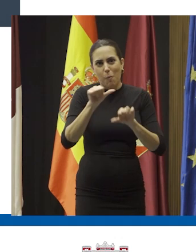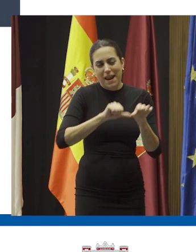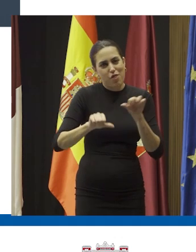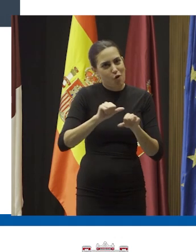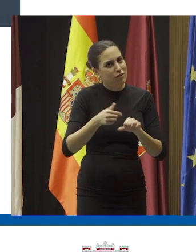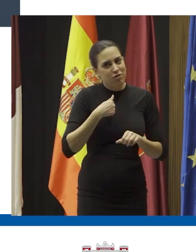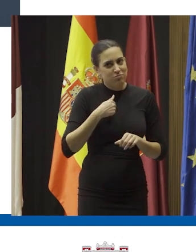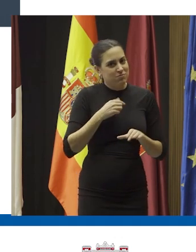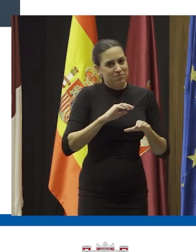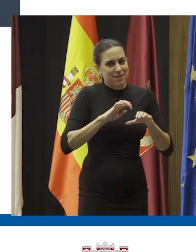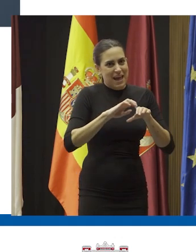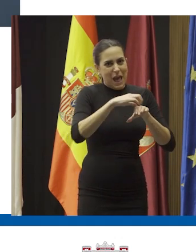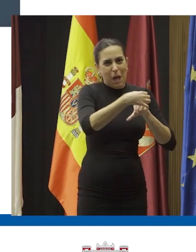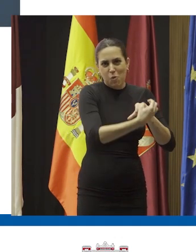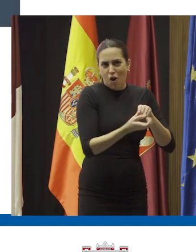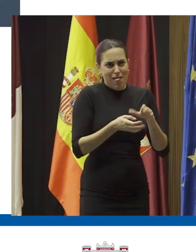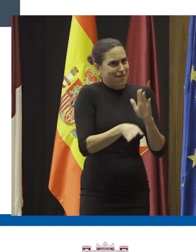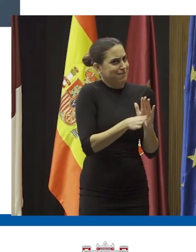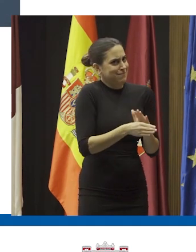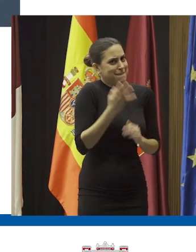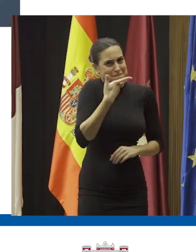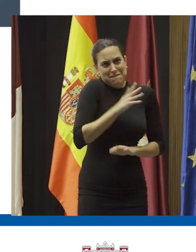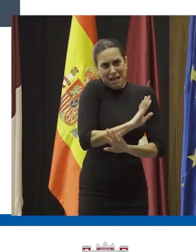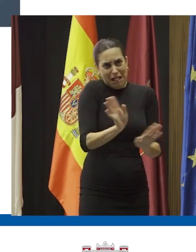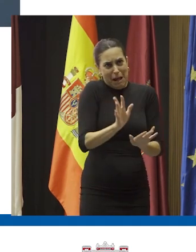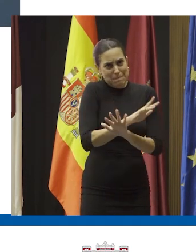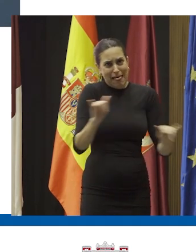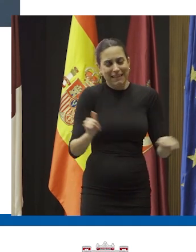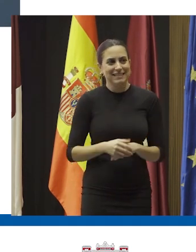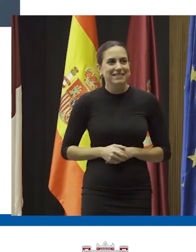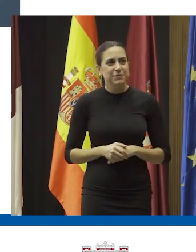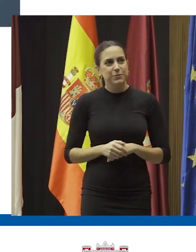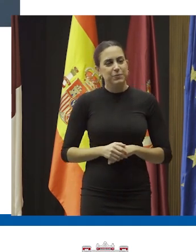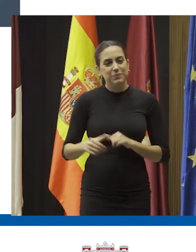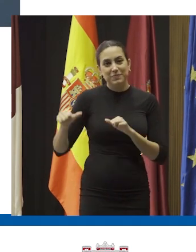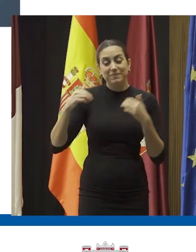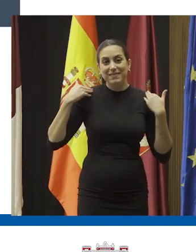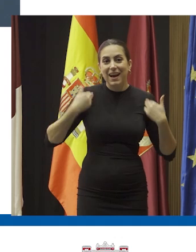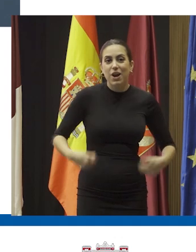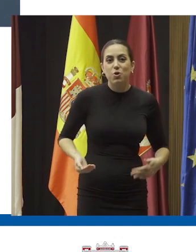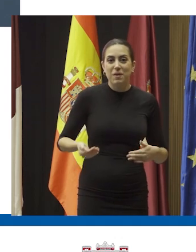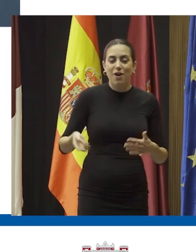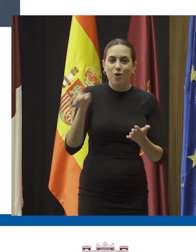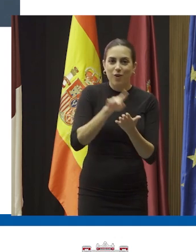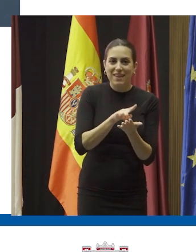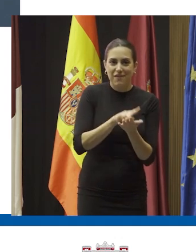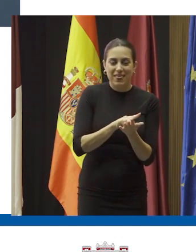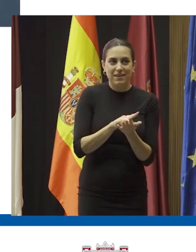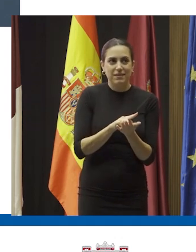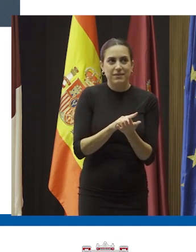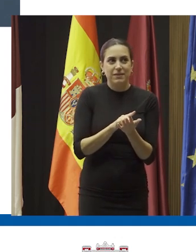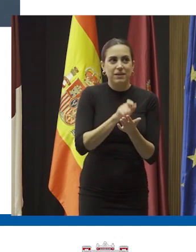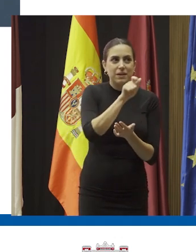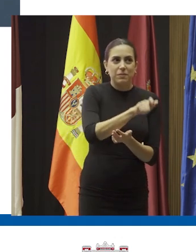mis hemorroides y Santas Pascuas, ¿no? Bueno, la anatomía nuevamente. Hay 2 ciudades